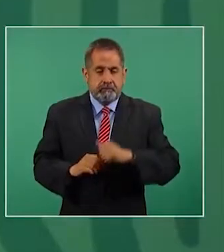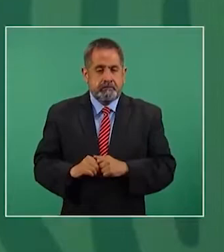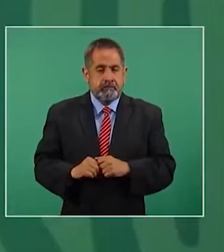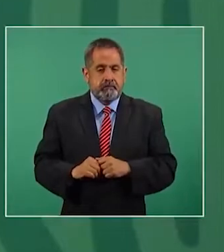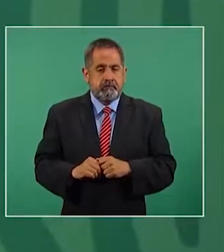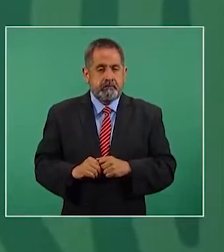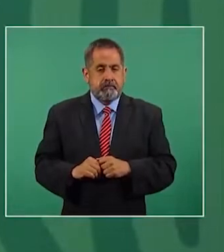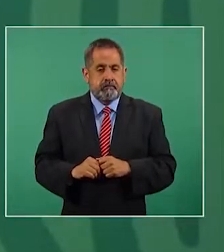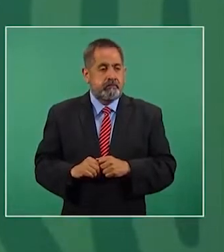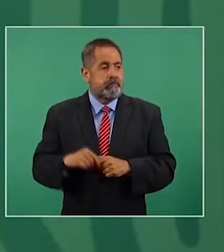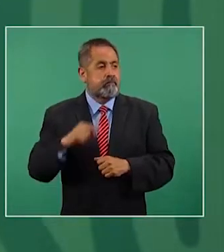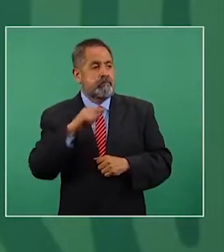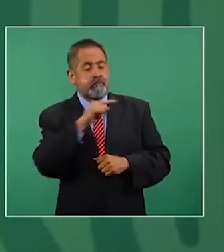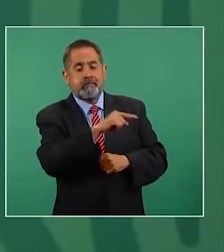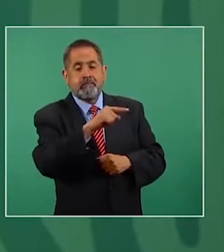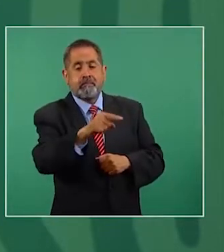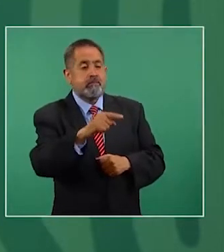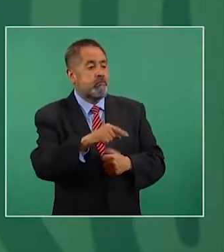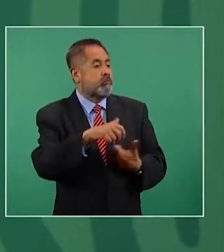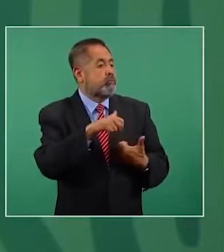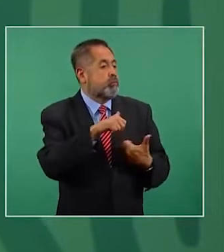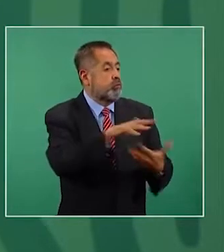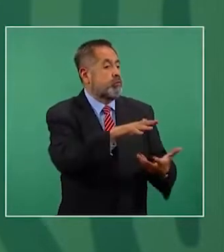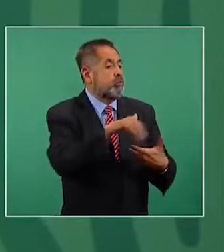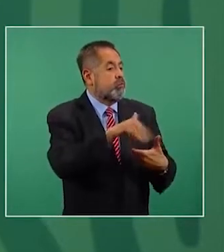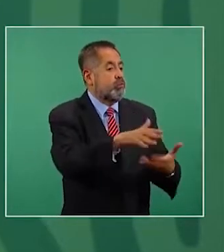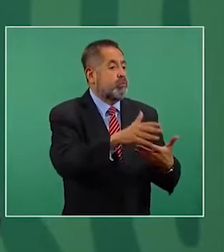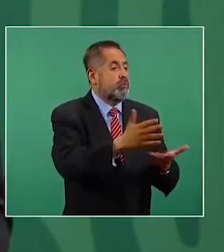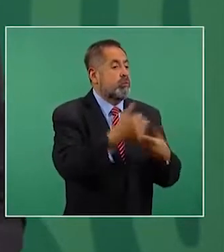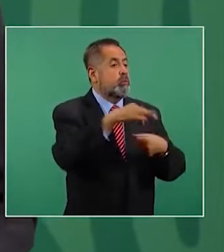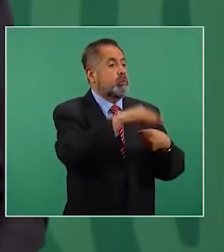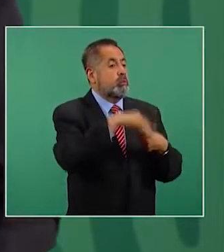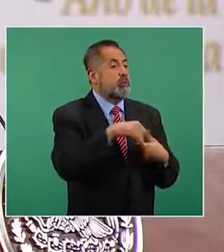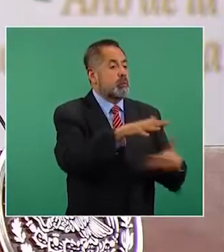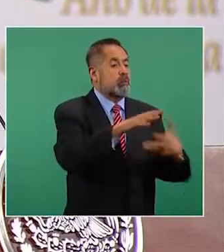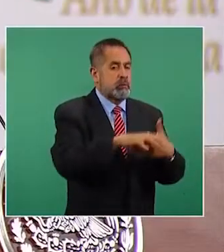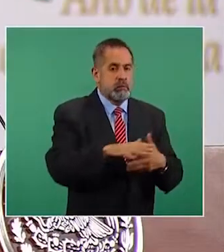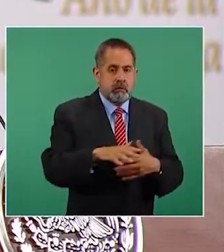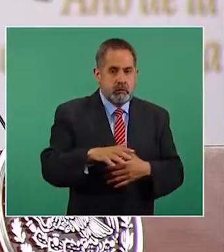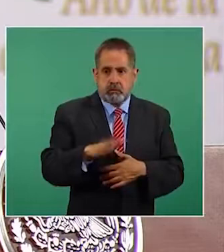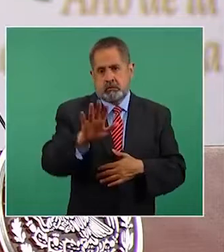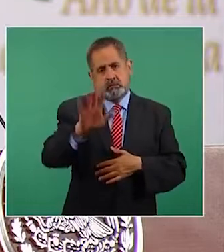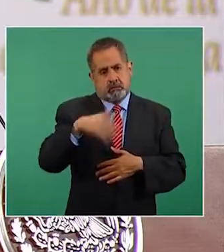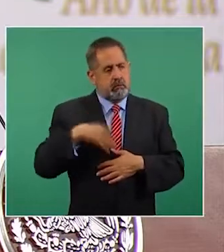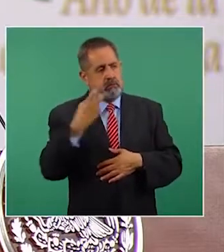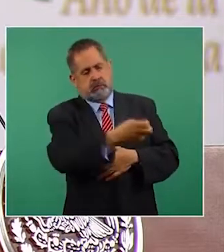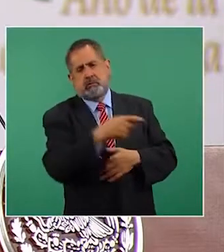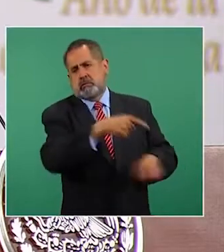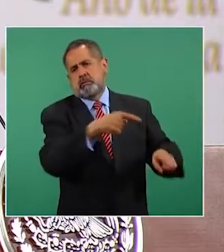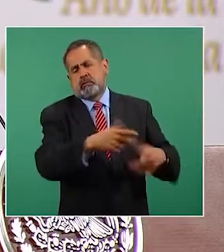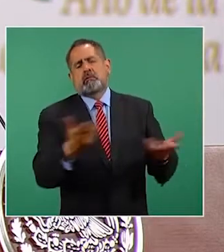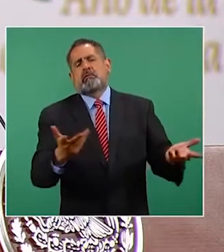están repartiendo despensas para comprar votos, eso sí lo voy a decir,